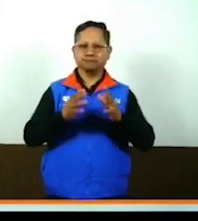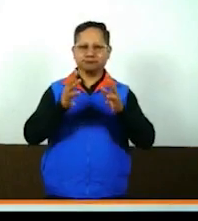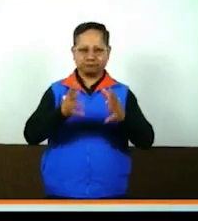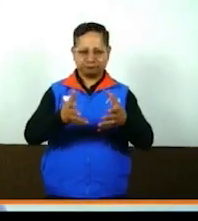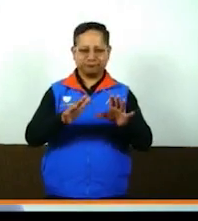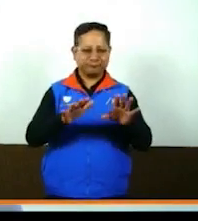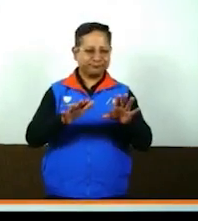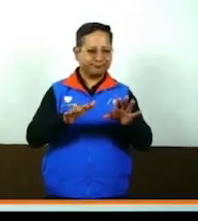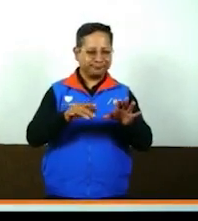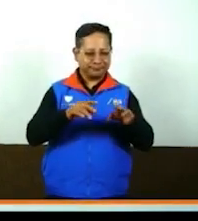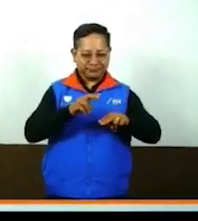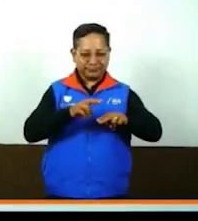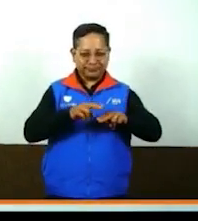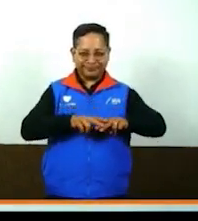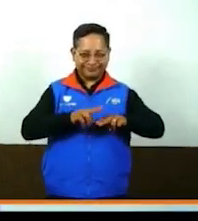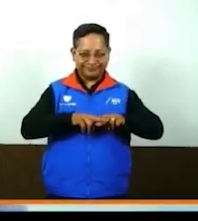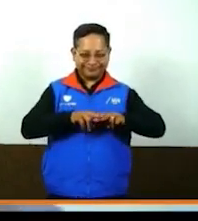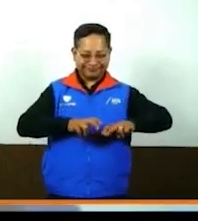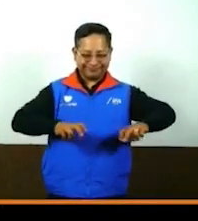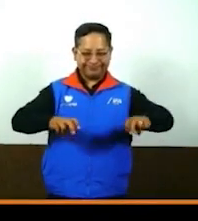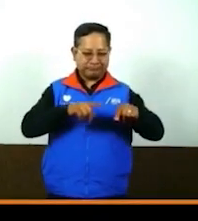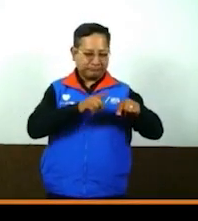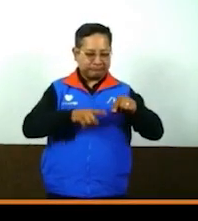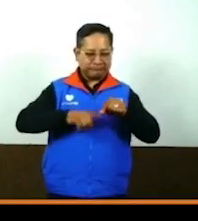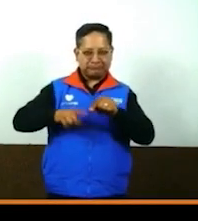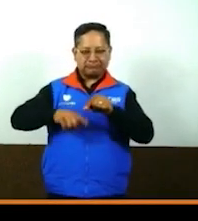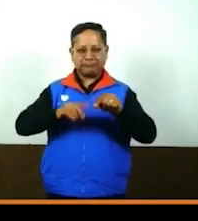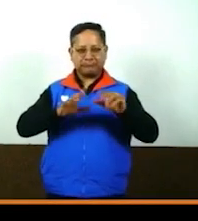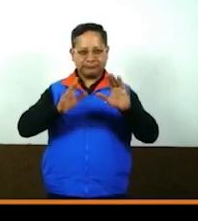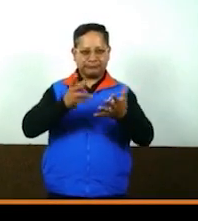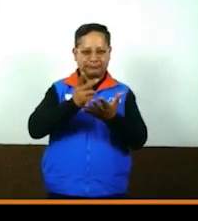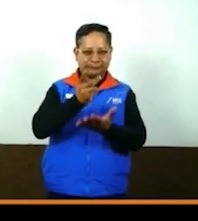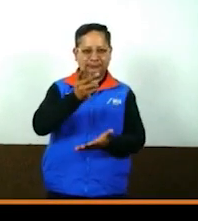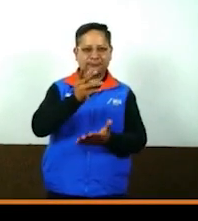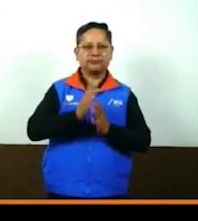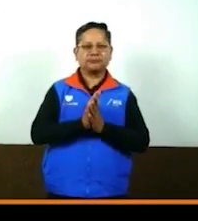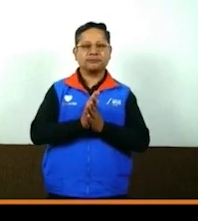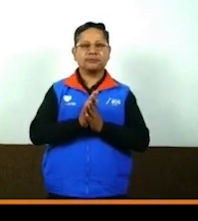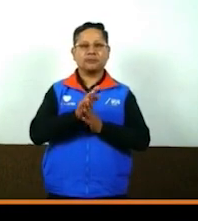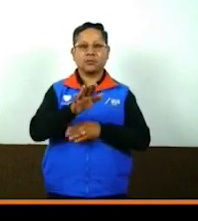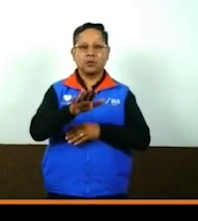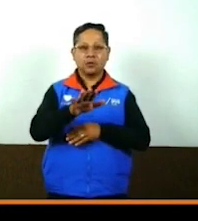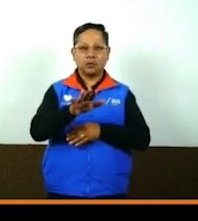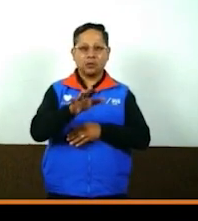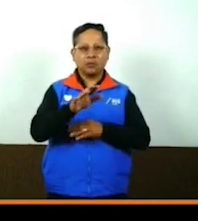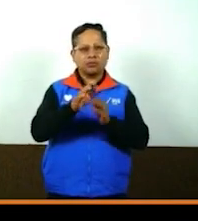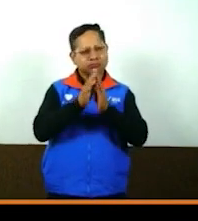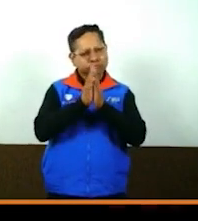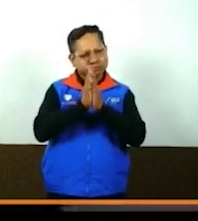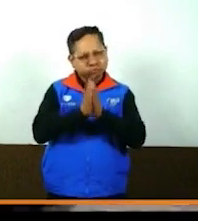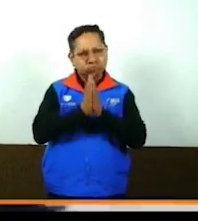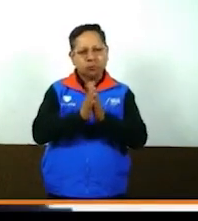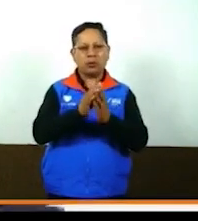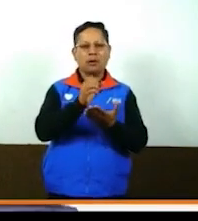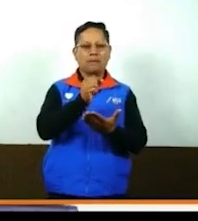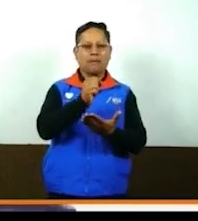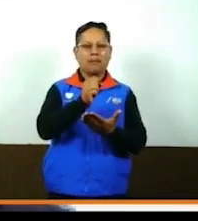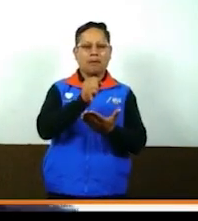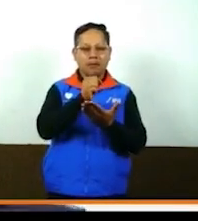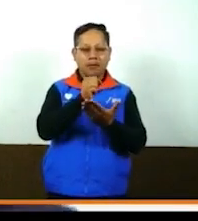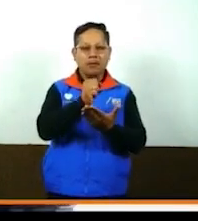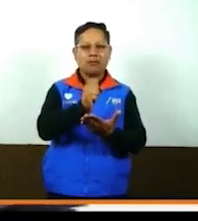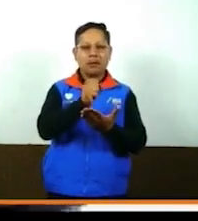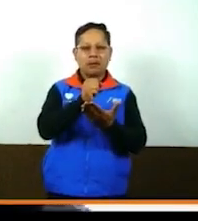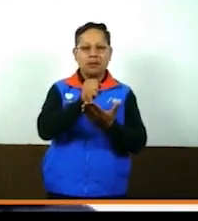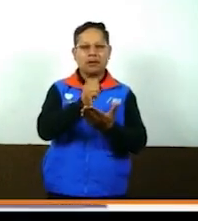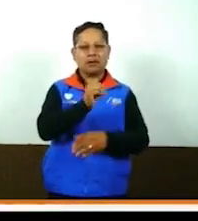para recibir a las empresas y la ceremonia de reconocimientos, quiero decirles que no le tengan miedo al micrófono, que por favor, si les quedó más